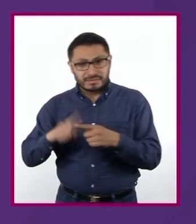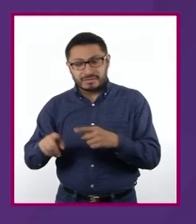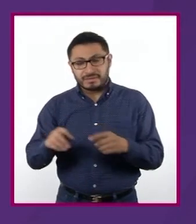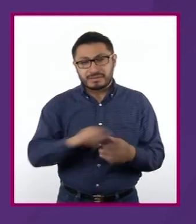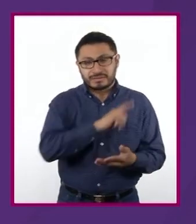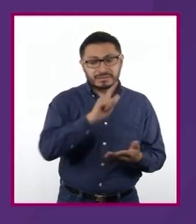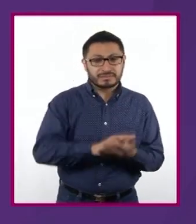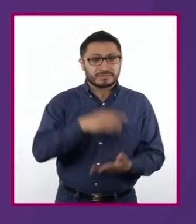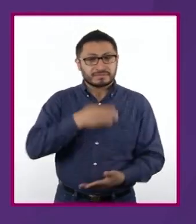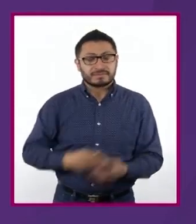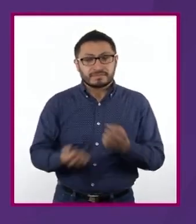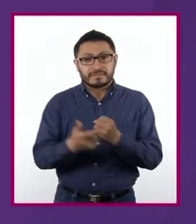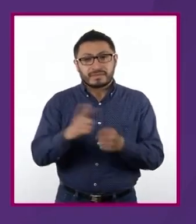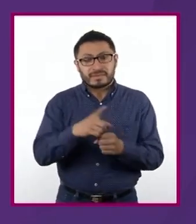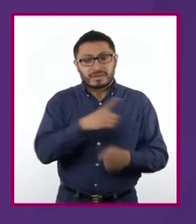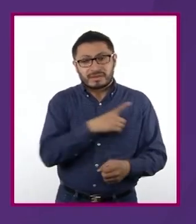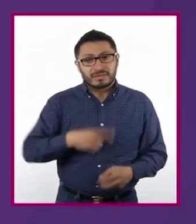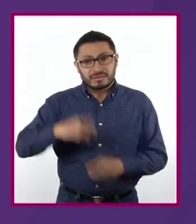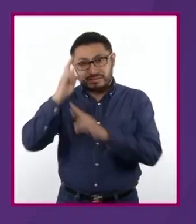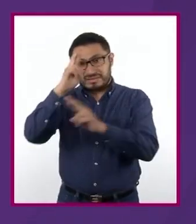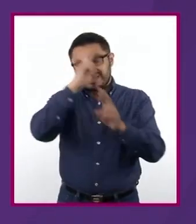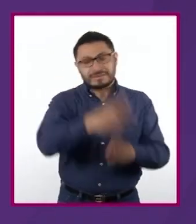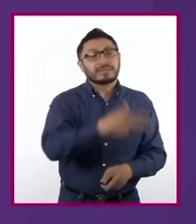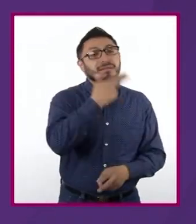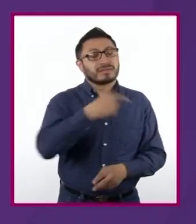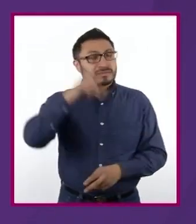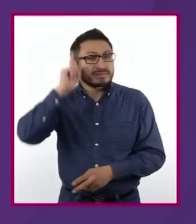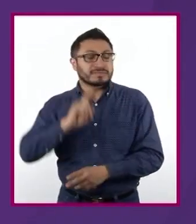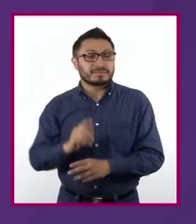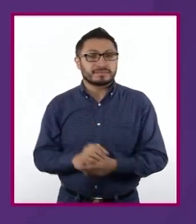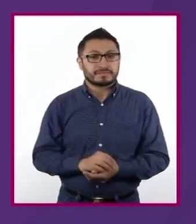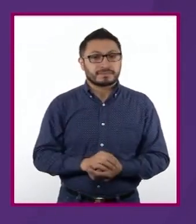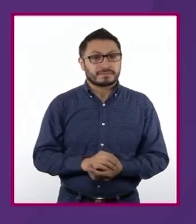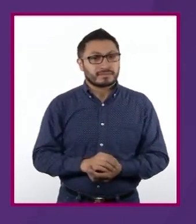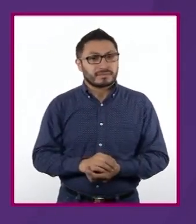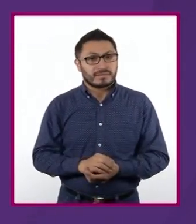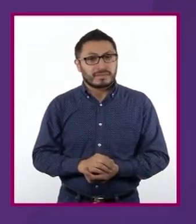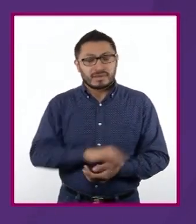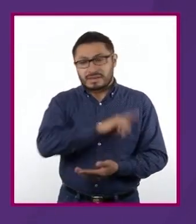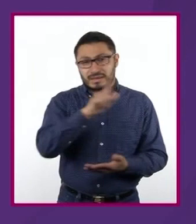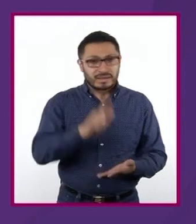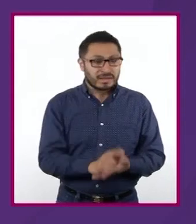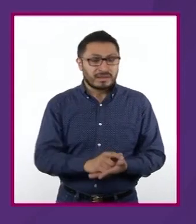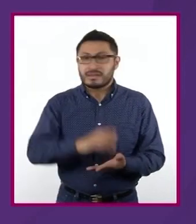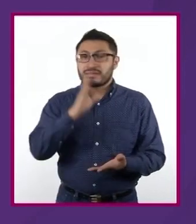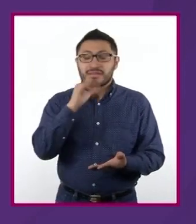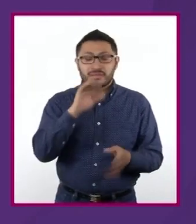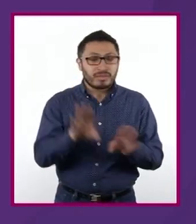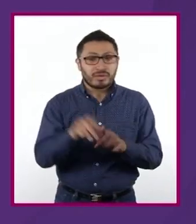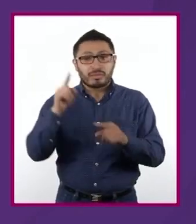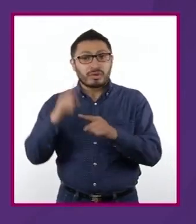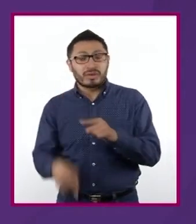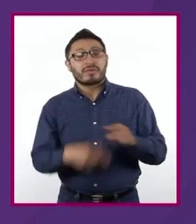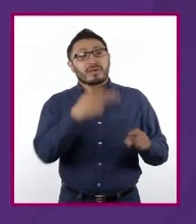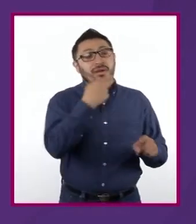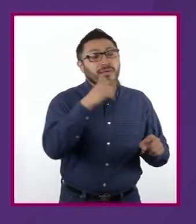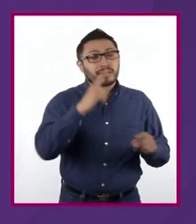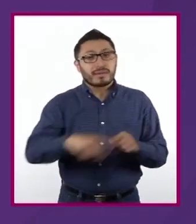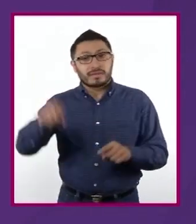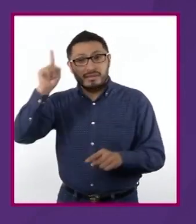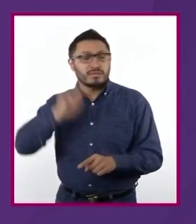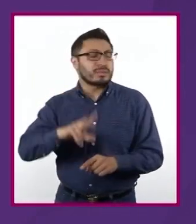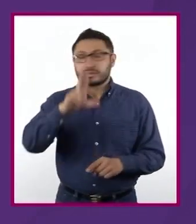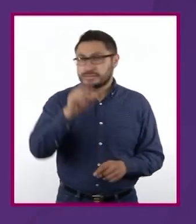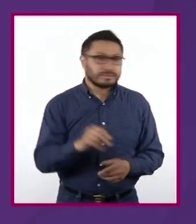que deben respetarse por los hombres y las mujeres. No puede la ley hacer diferencias por el género al que